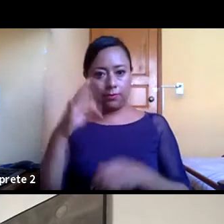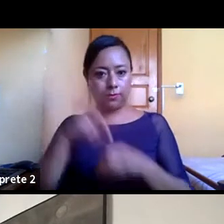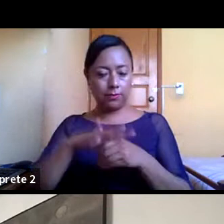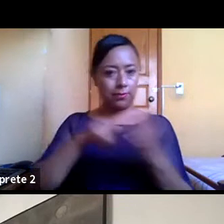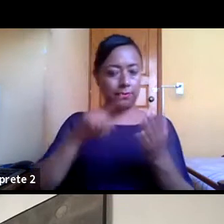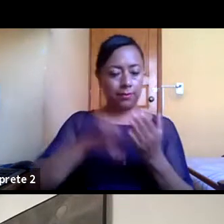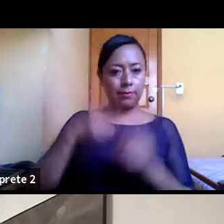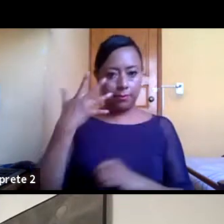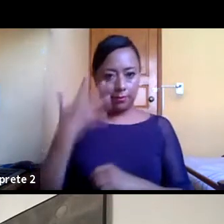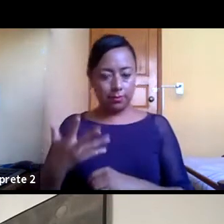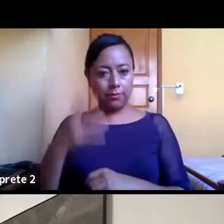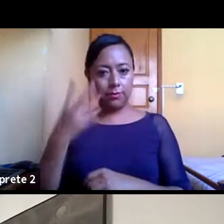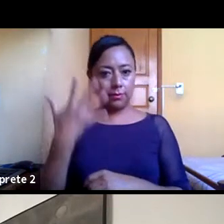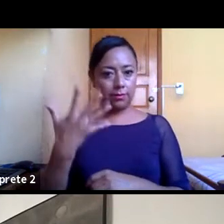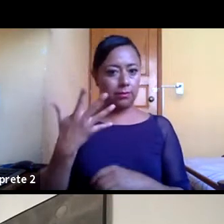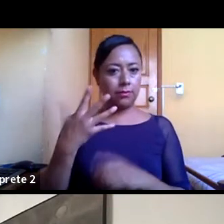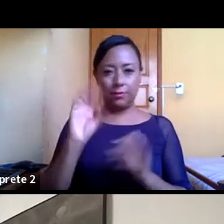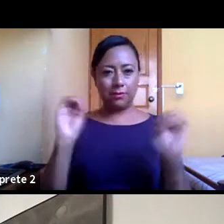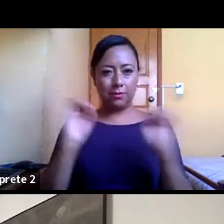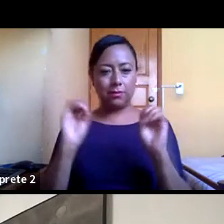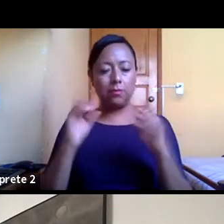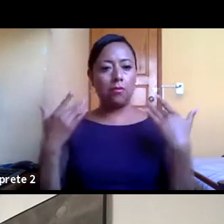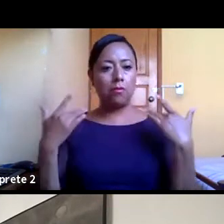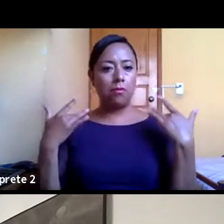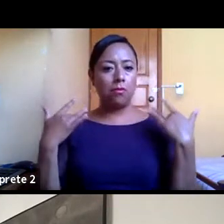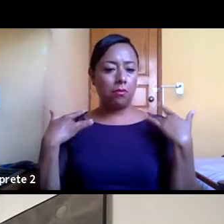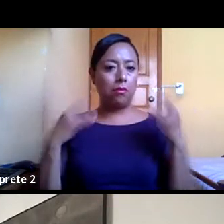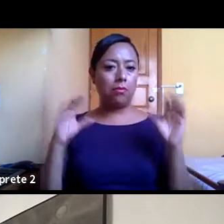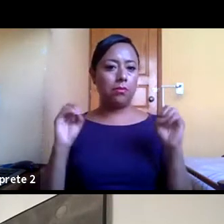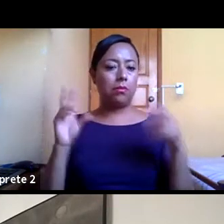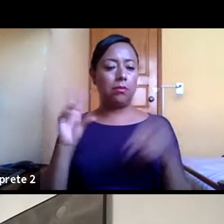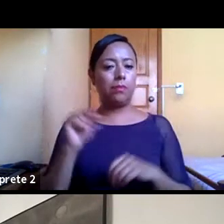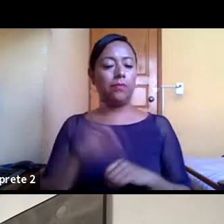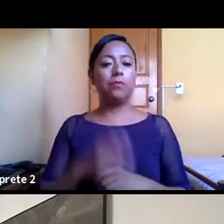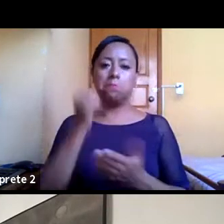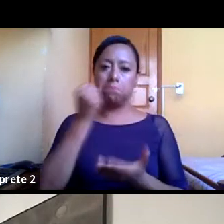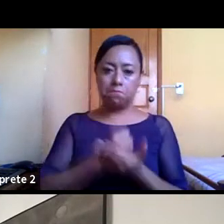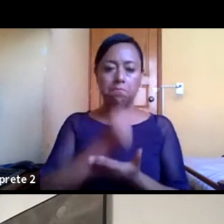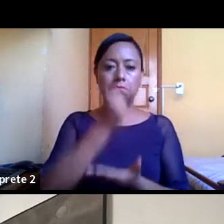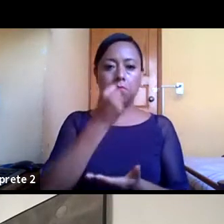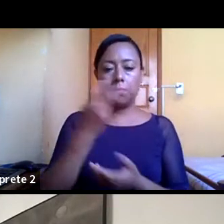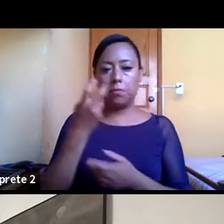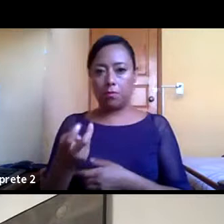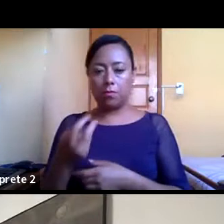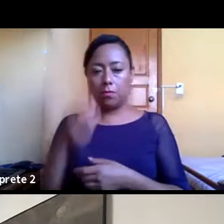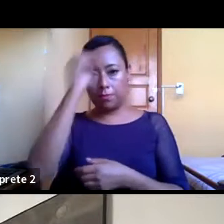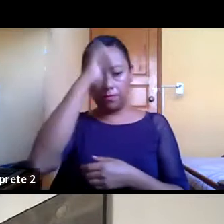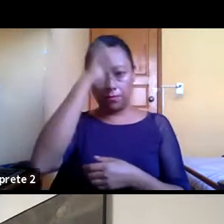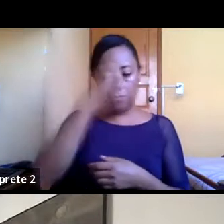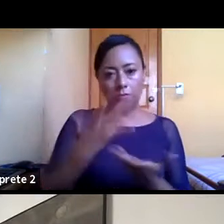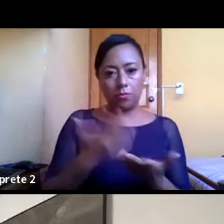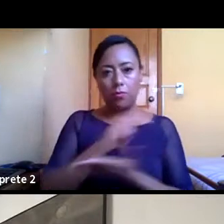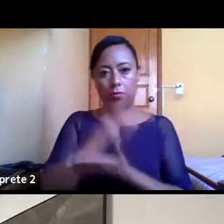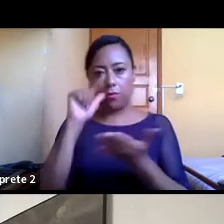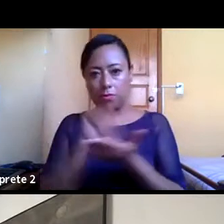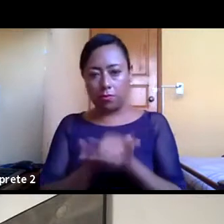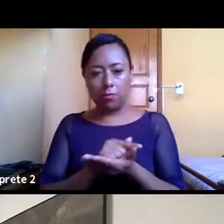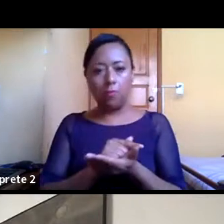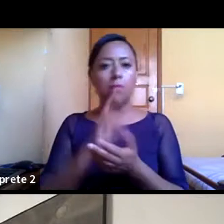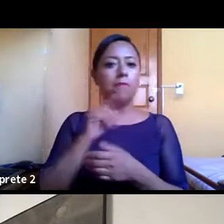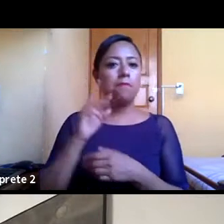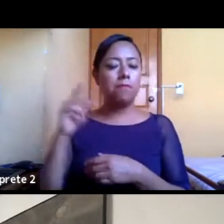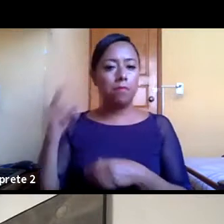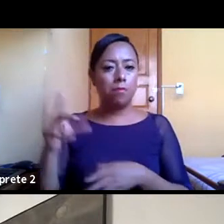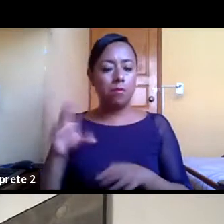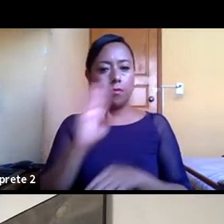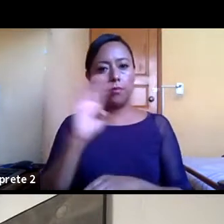0 abstenciones, se aprueba la opinión que emite esta comisión respecto a la iniciativa con proyecto de decreto por el que se abroga la Ley de Mejoramiento Barrial y